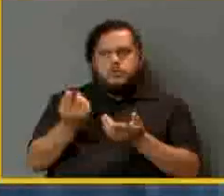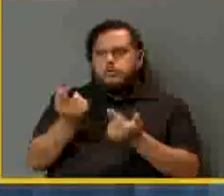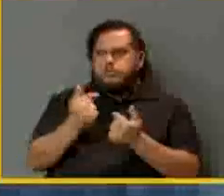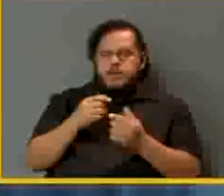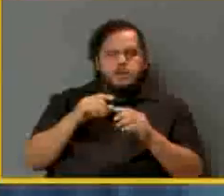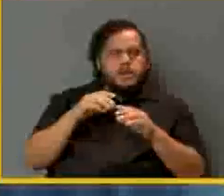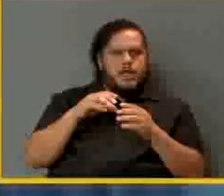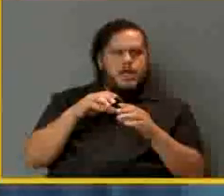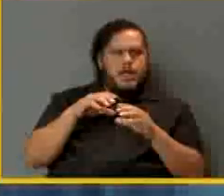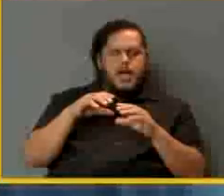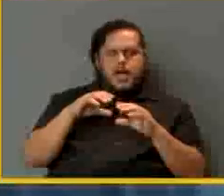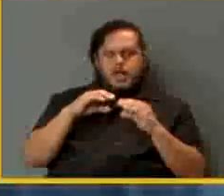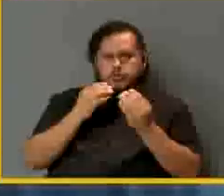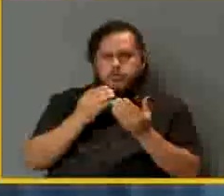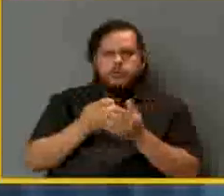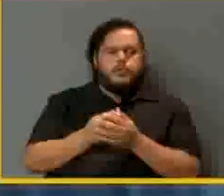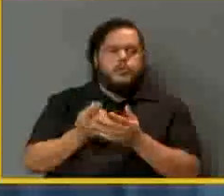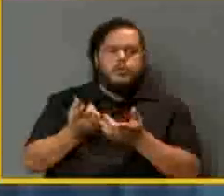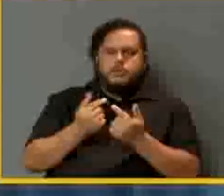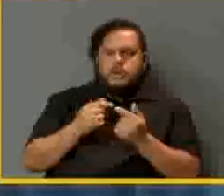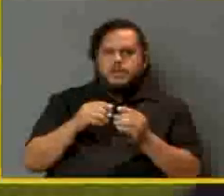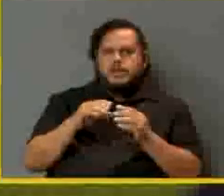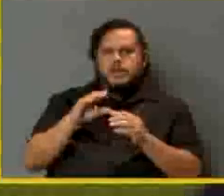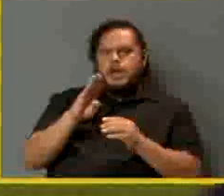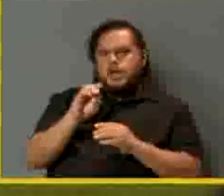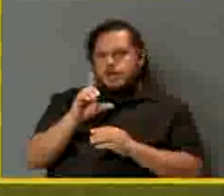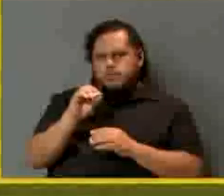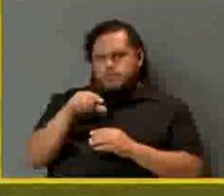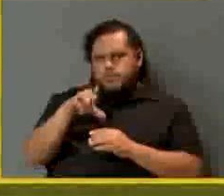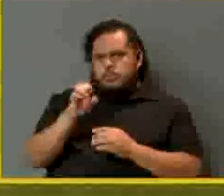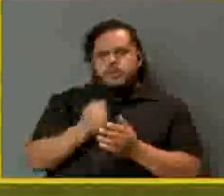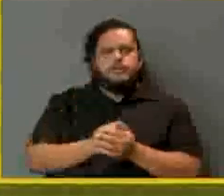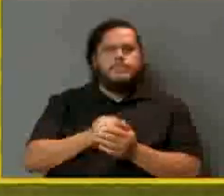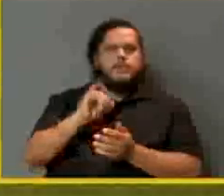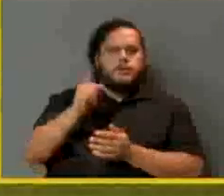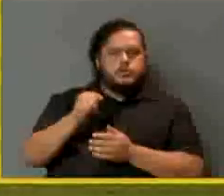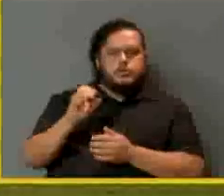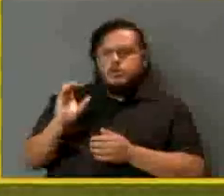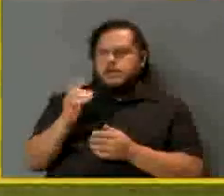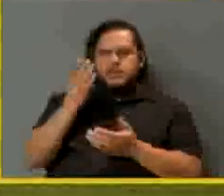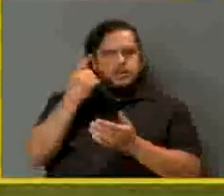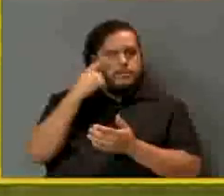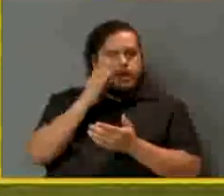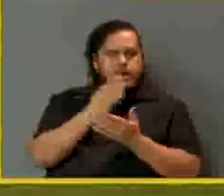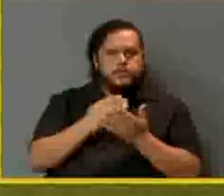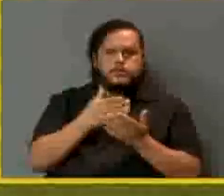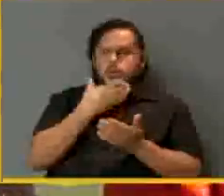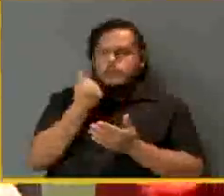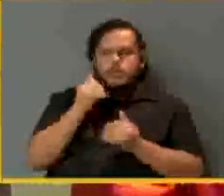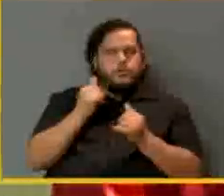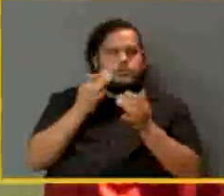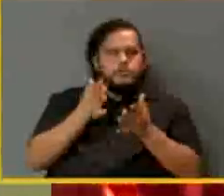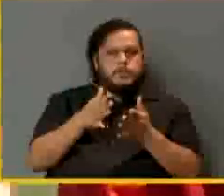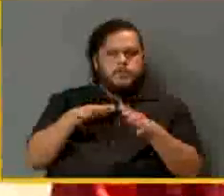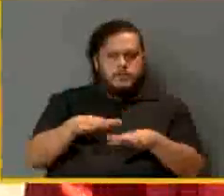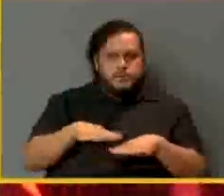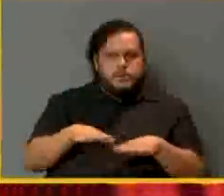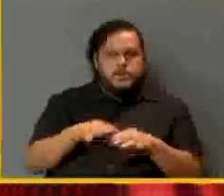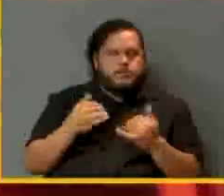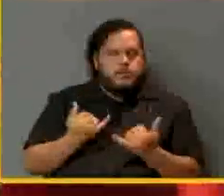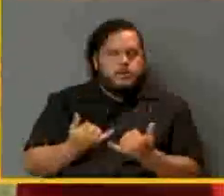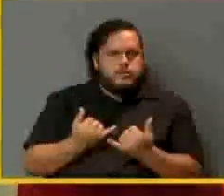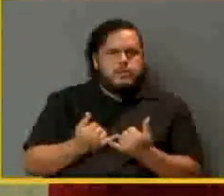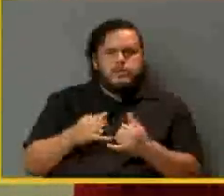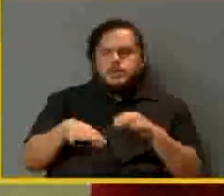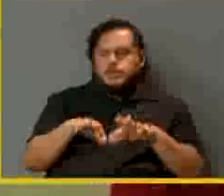bloque, los mejores jugadores vienen al bloque. Joel Campbell, para algunos el mejor jugador de campo actualmente de la